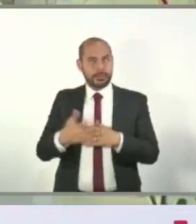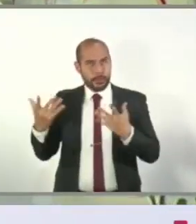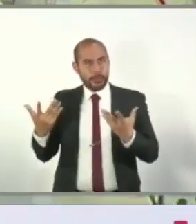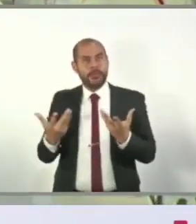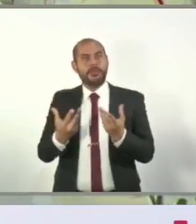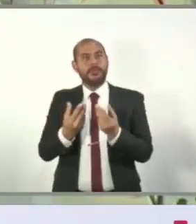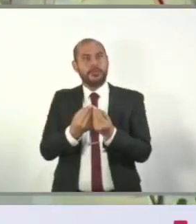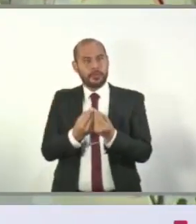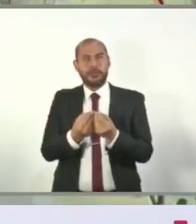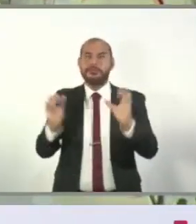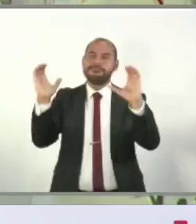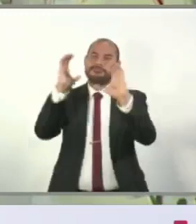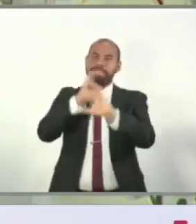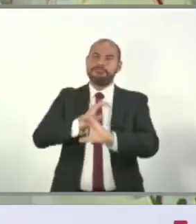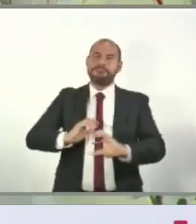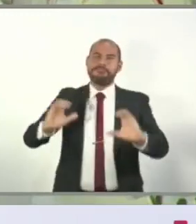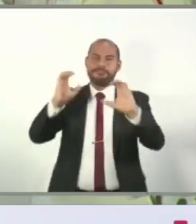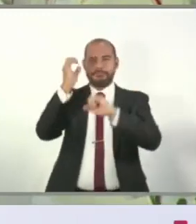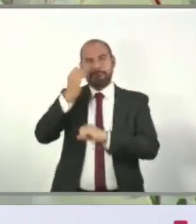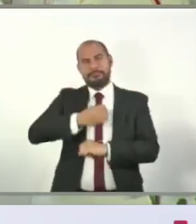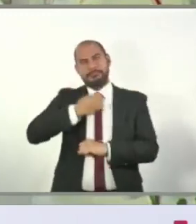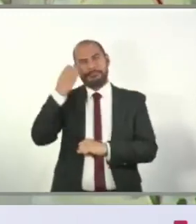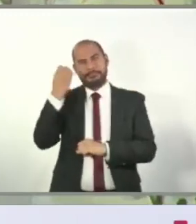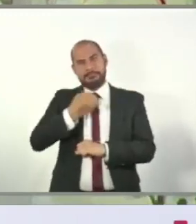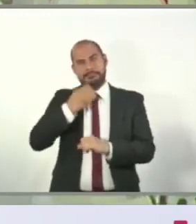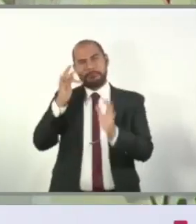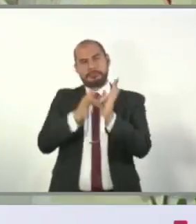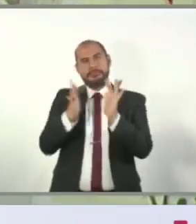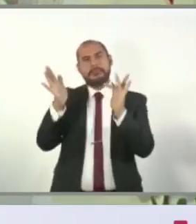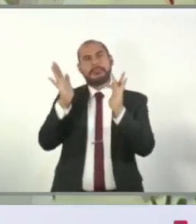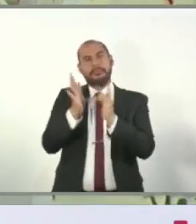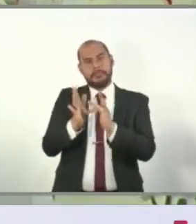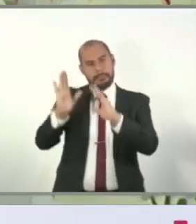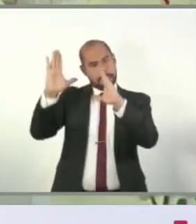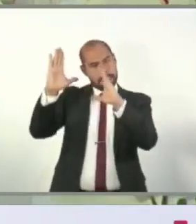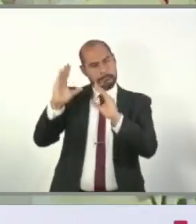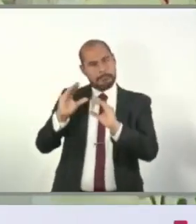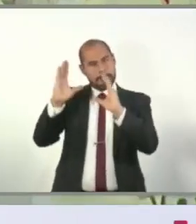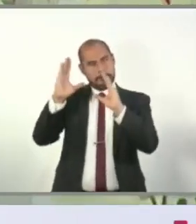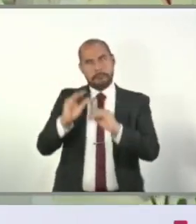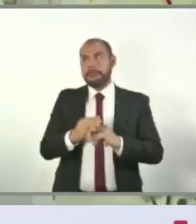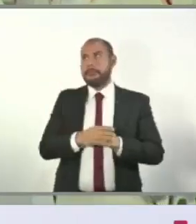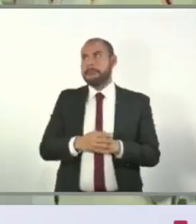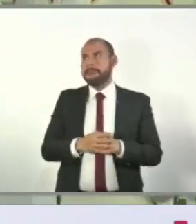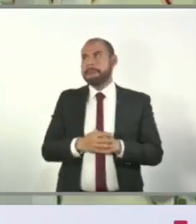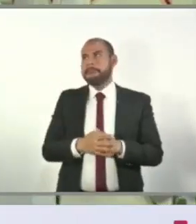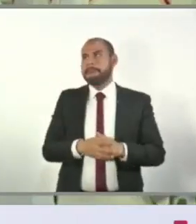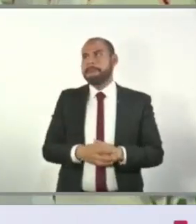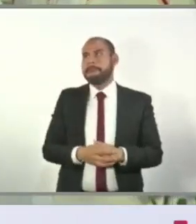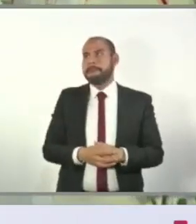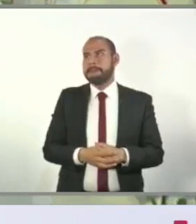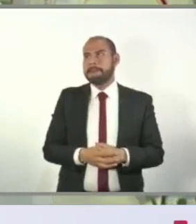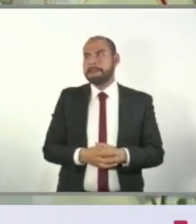juntos cantando la oración que Jesucristo nos enseñó.